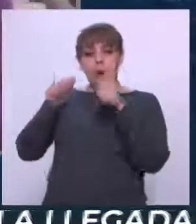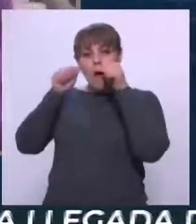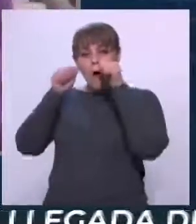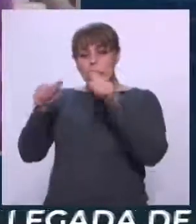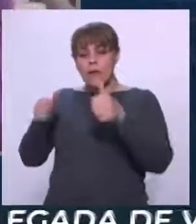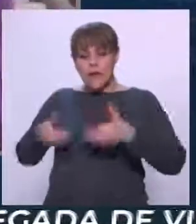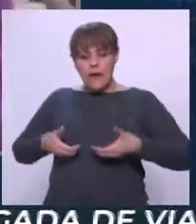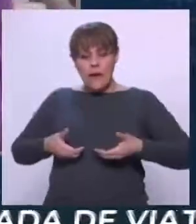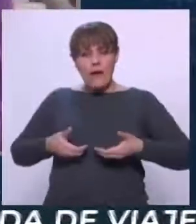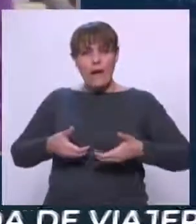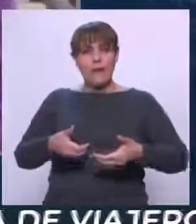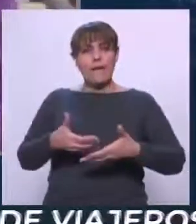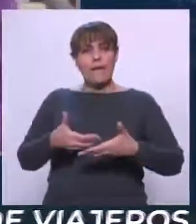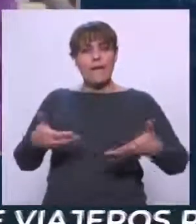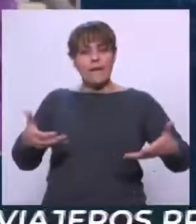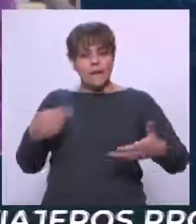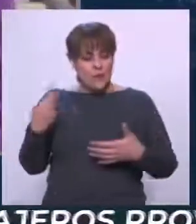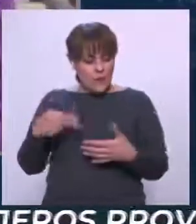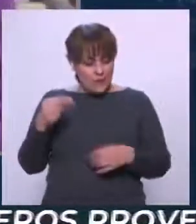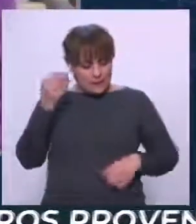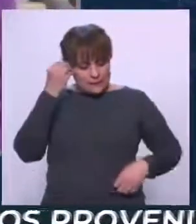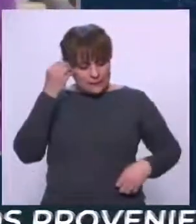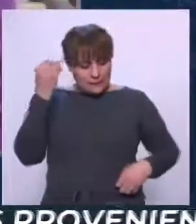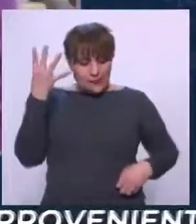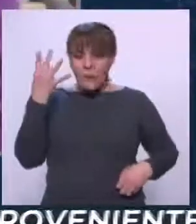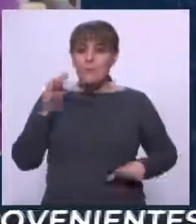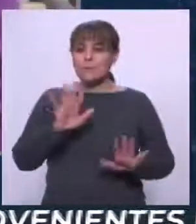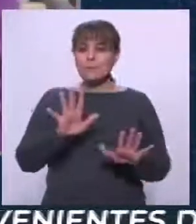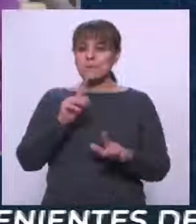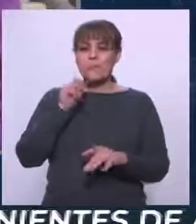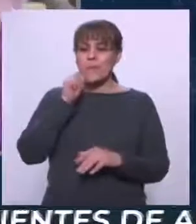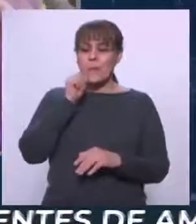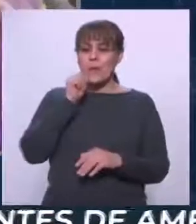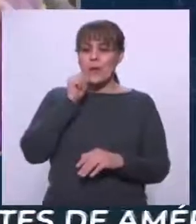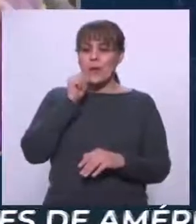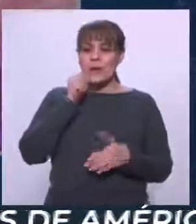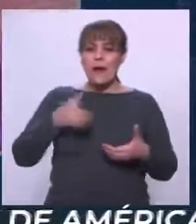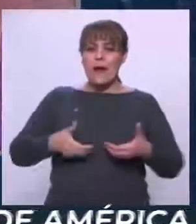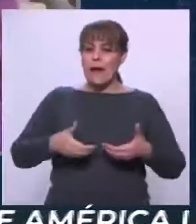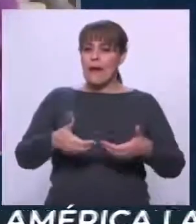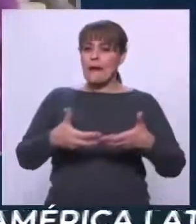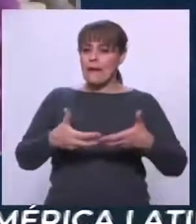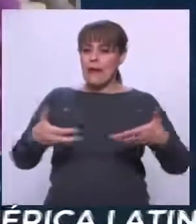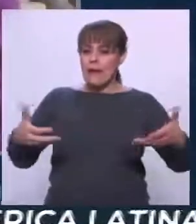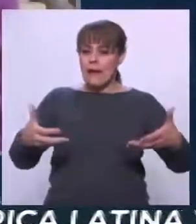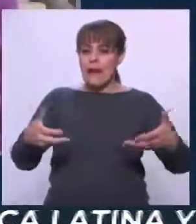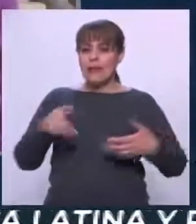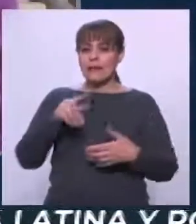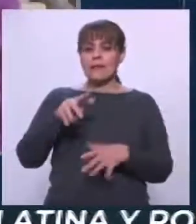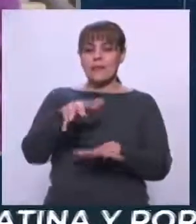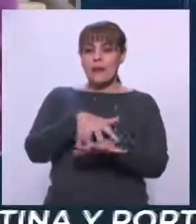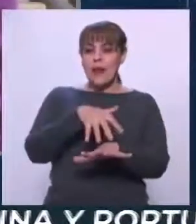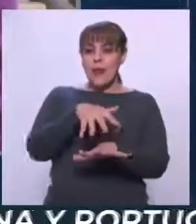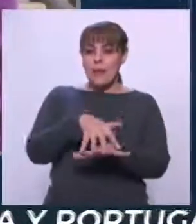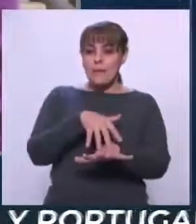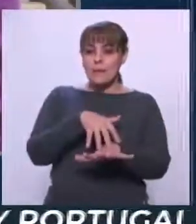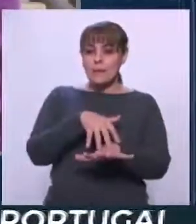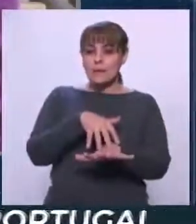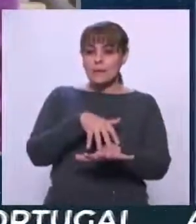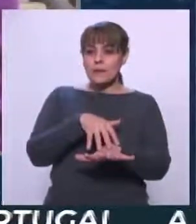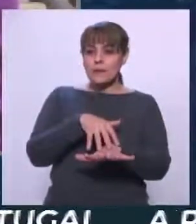enorme, creo que se llama, ay Dios, bueno, no importa, una avenida enorme, Tlalpan. San Antonio